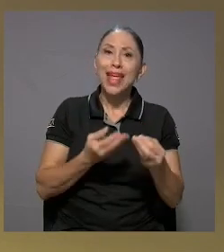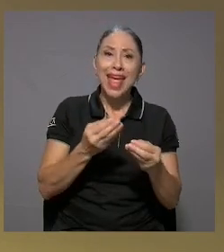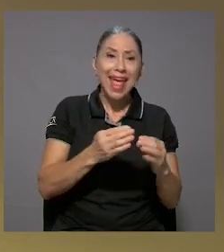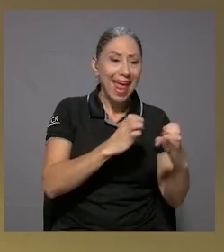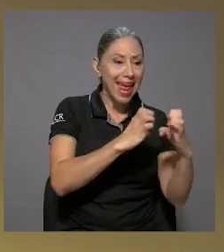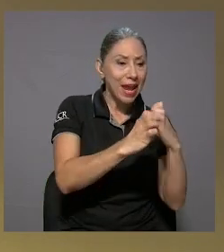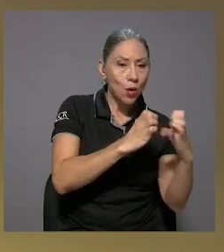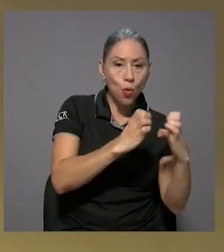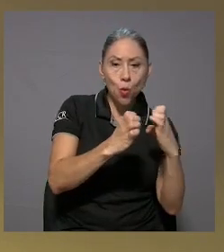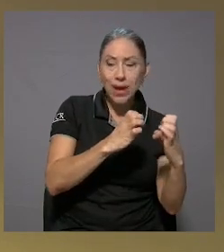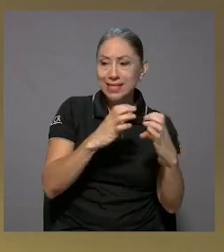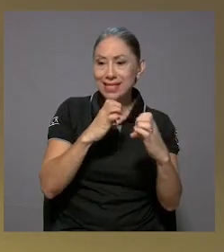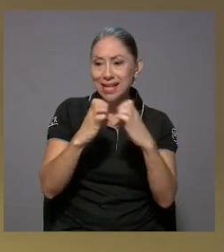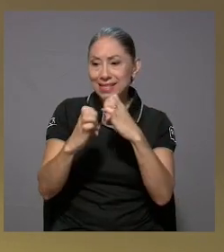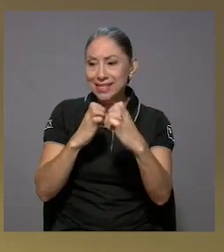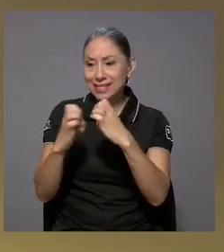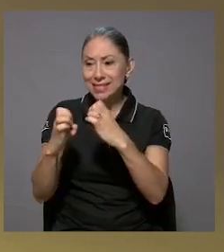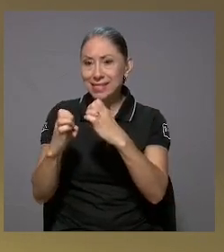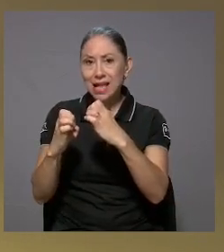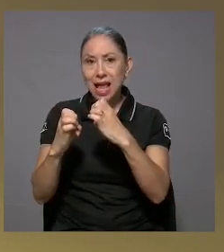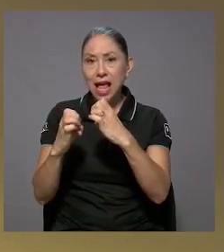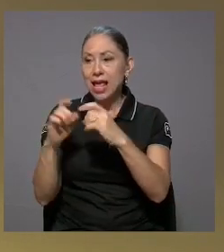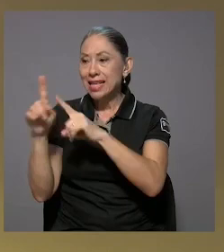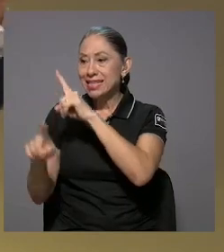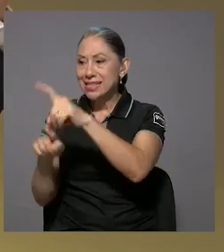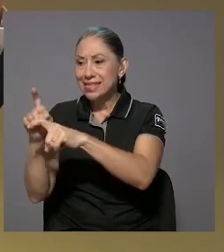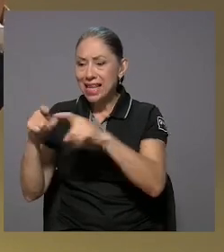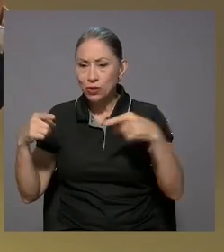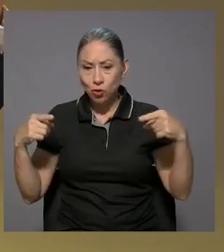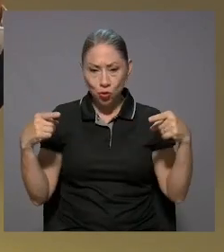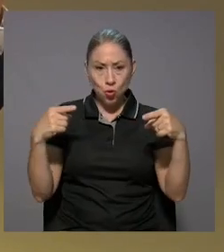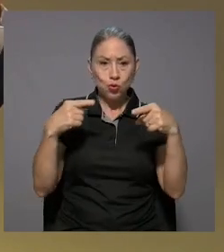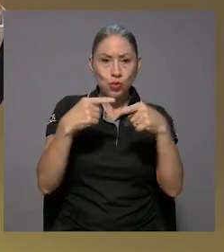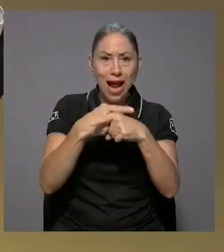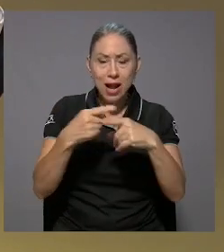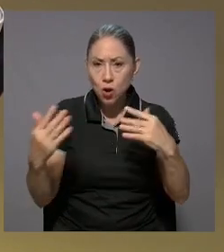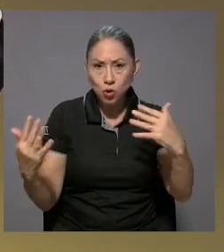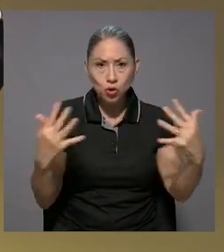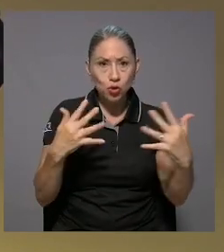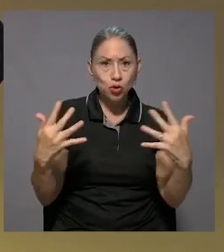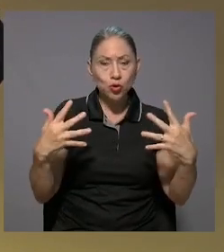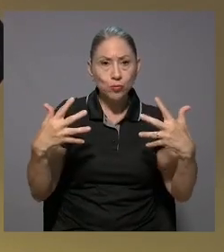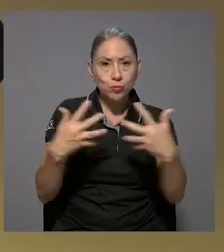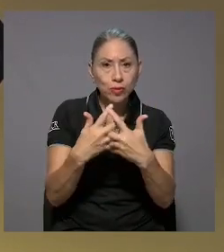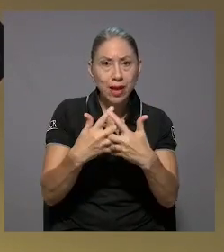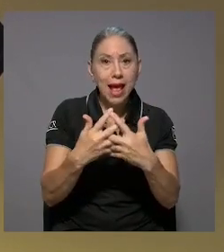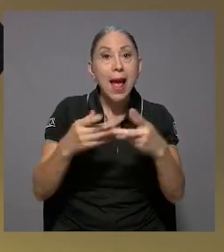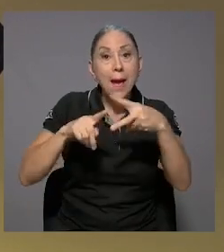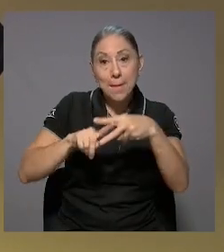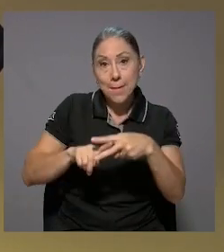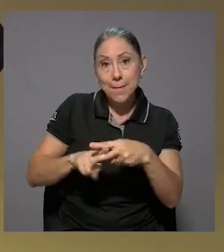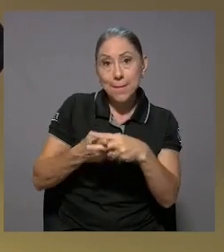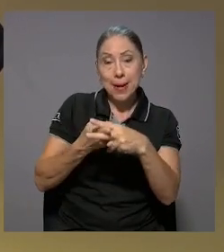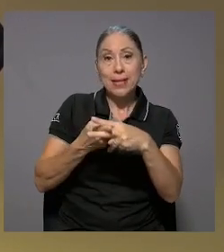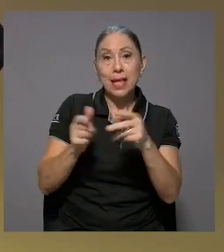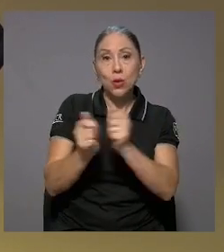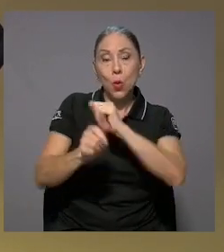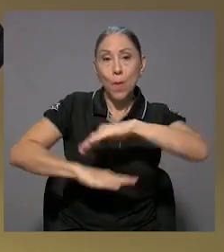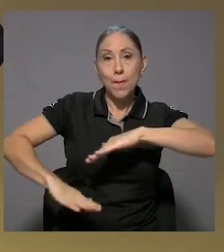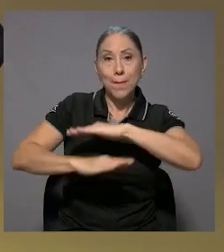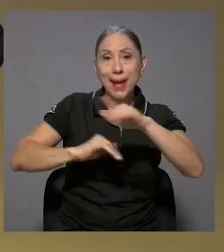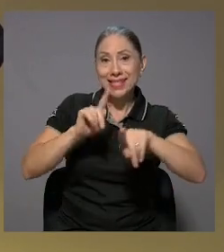cruzar encuestas con censo, partiendo del censo, por supuesto, el censo anterior que